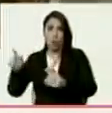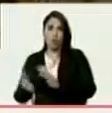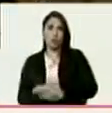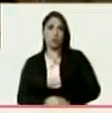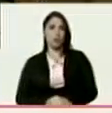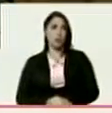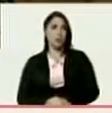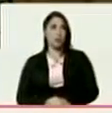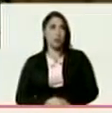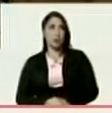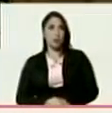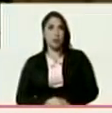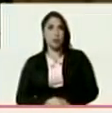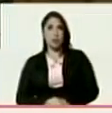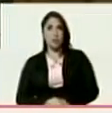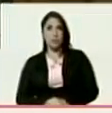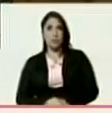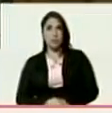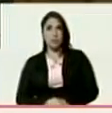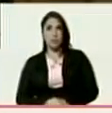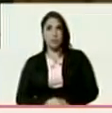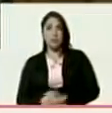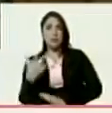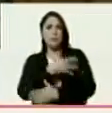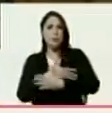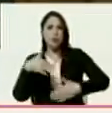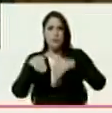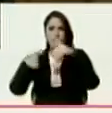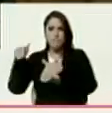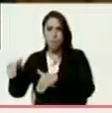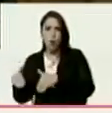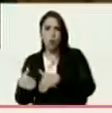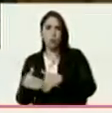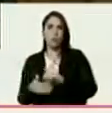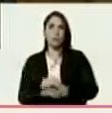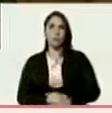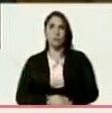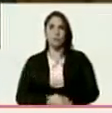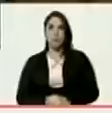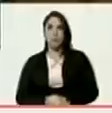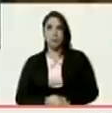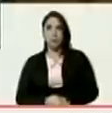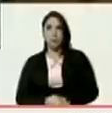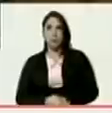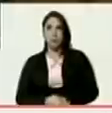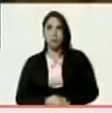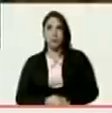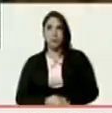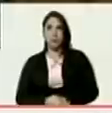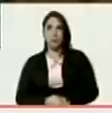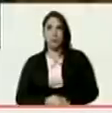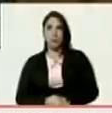Caudal de 3 millones de votos. Ahorita me llega a 300.000. Ah, él reina en la soledad.